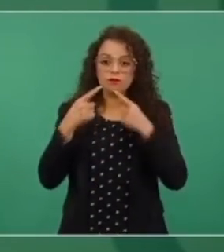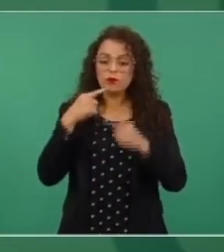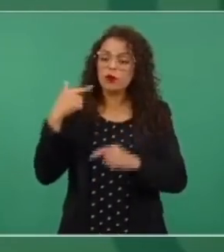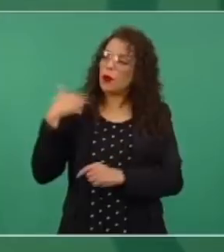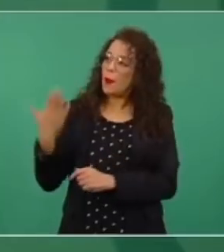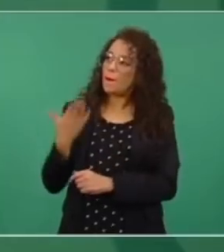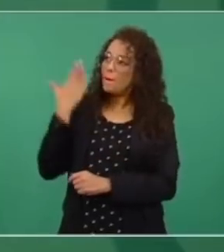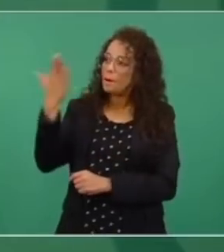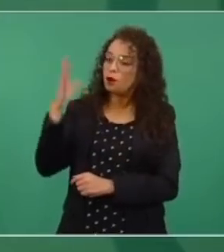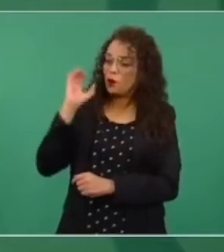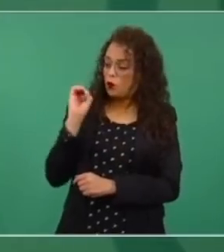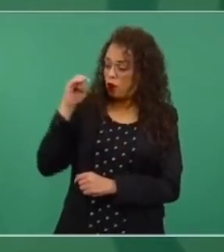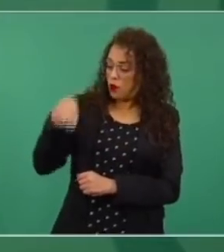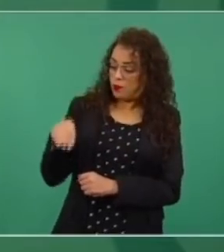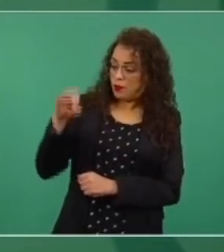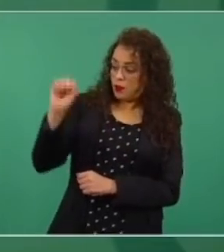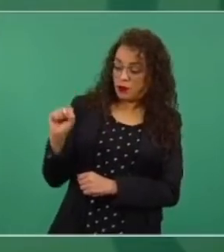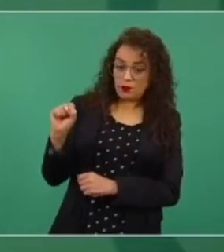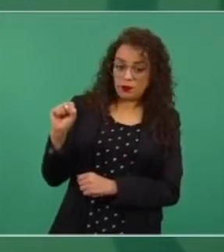Mundial de la Salud